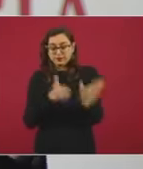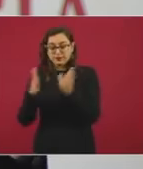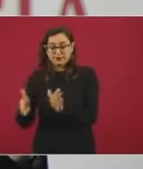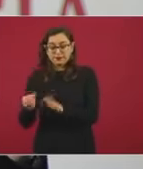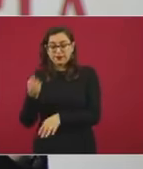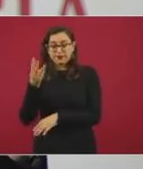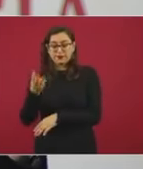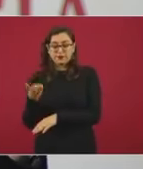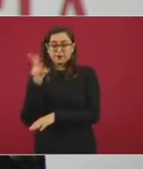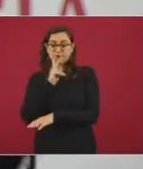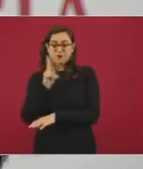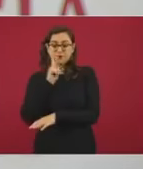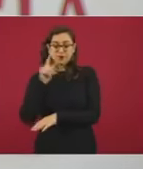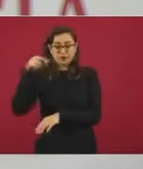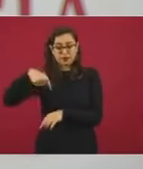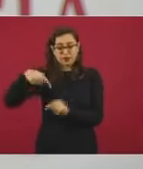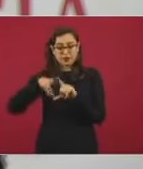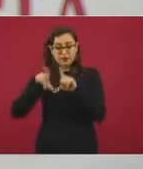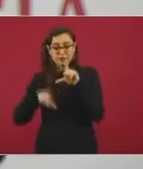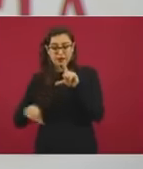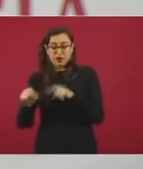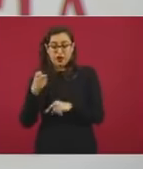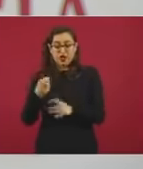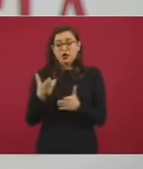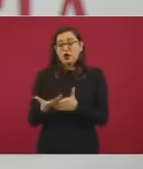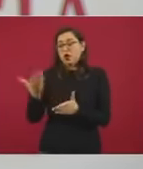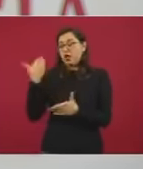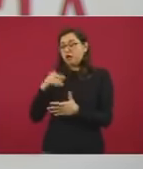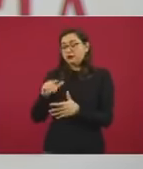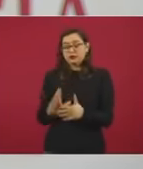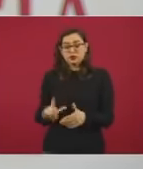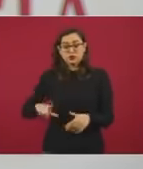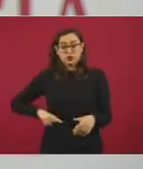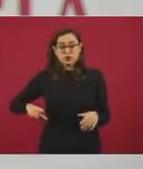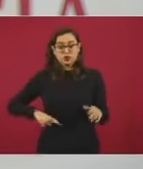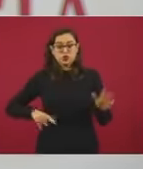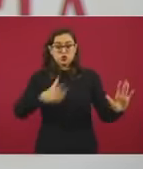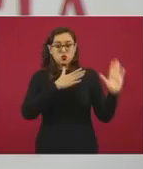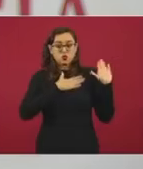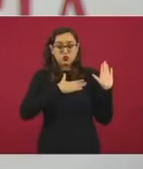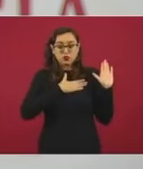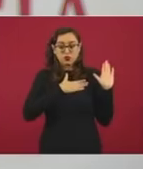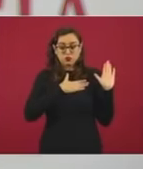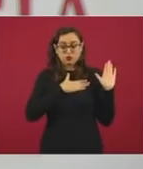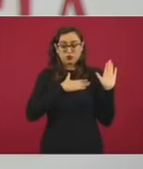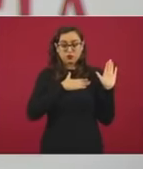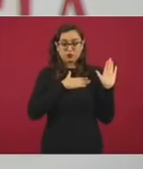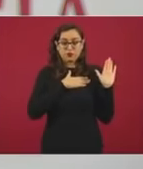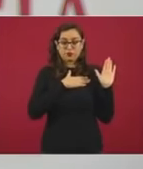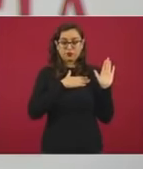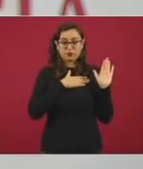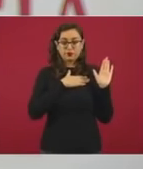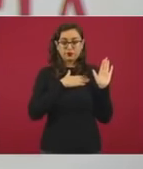hizo el gobierno de hacer todo el esfuerzo para que esto se lograra. No necesariamente iba a ser así.